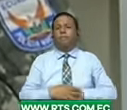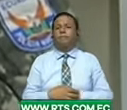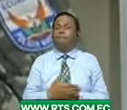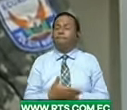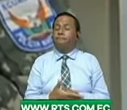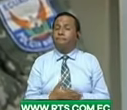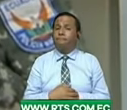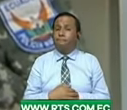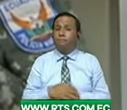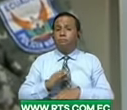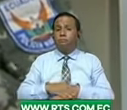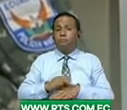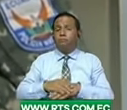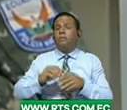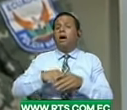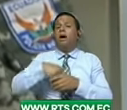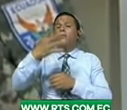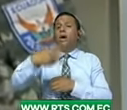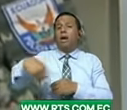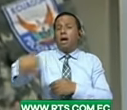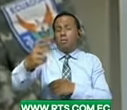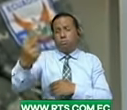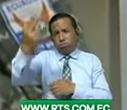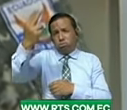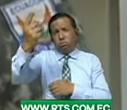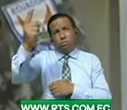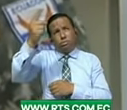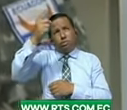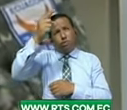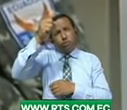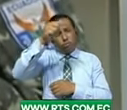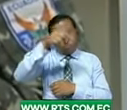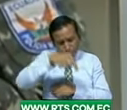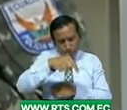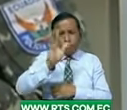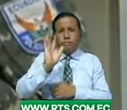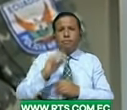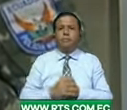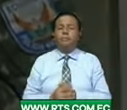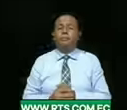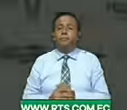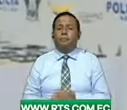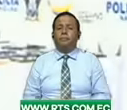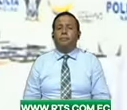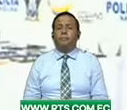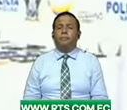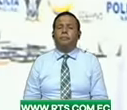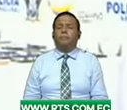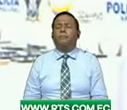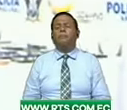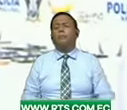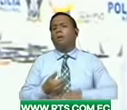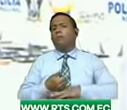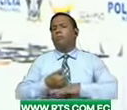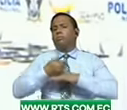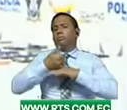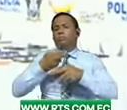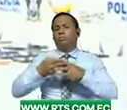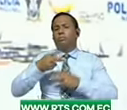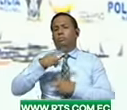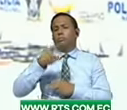producto de un rebote aparentemente en el pie, una esquila fragmentada de la bala. Según el comandante Zárate,